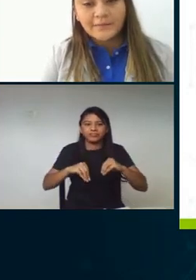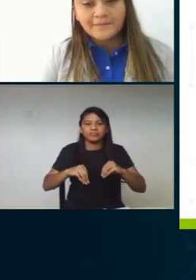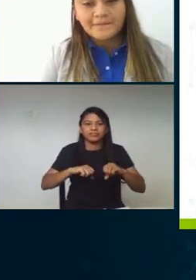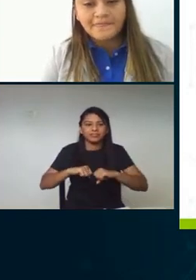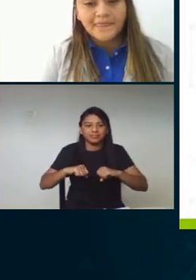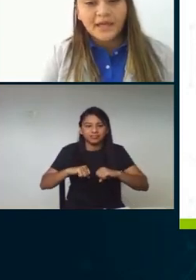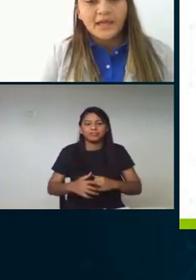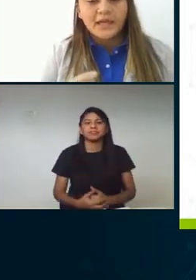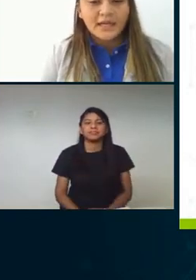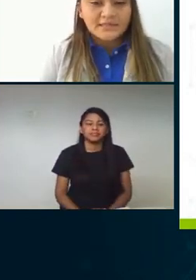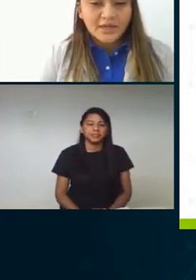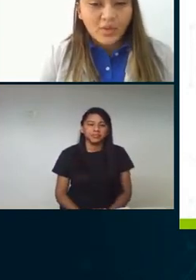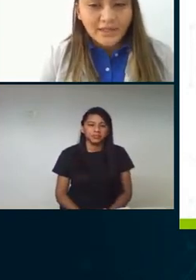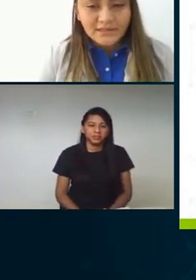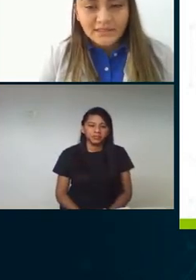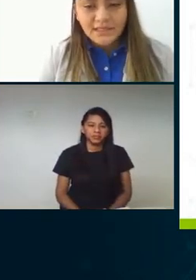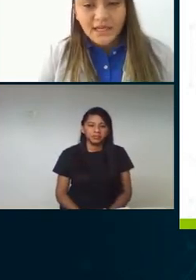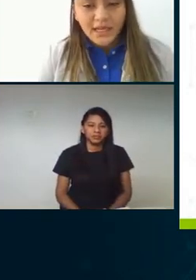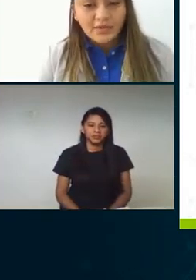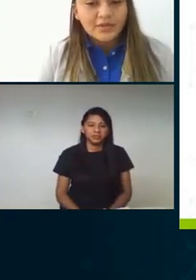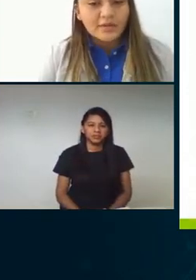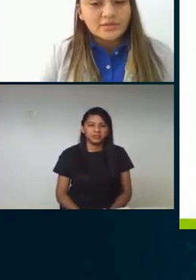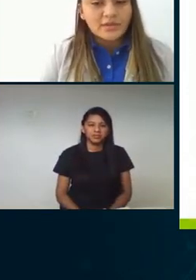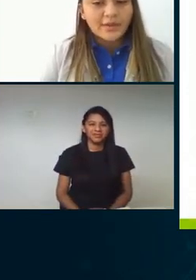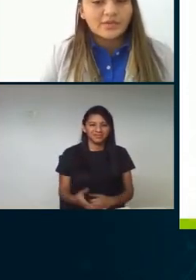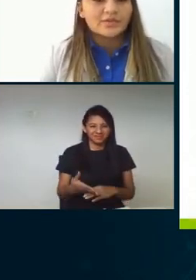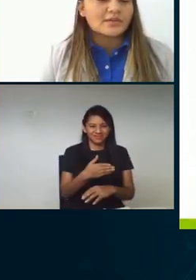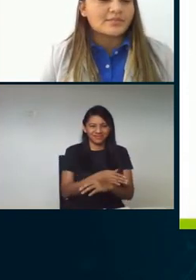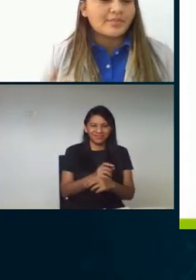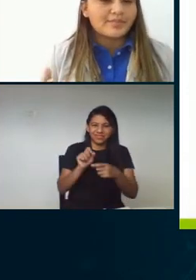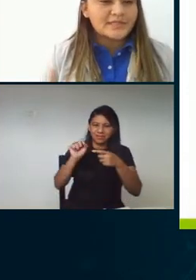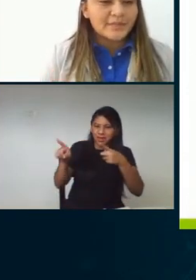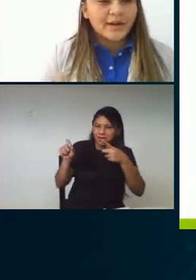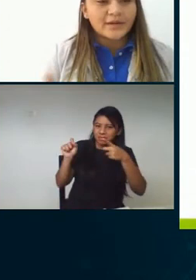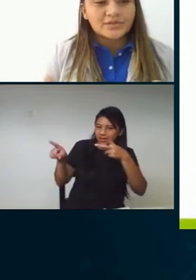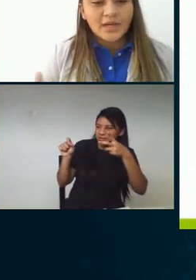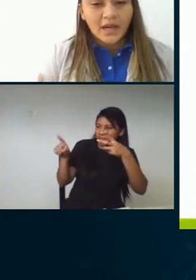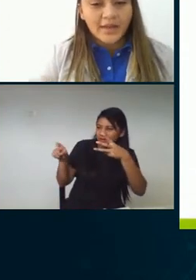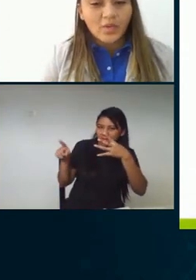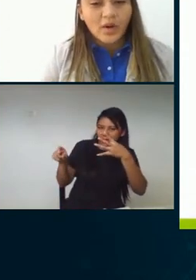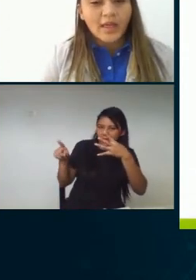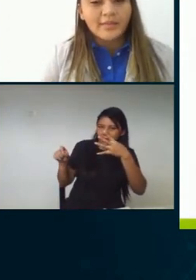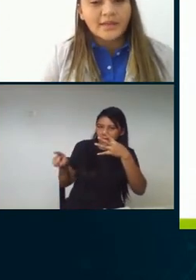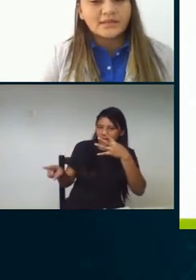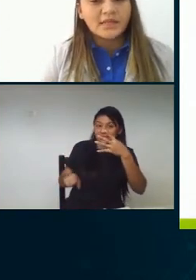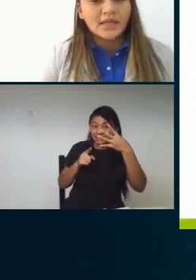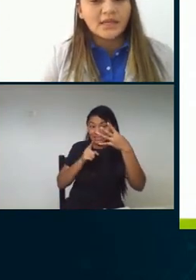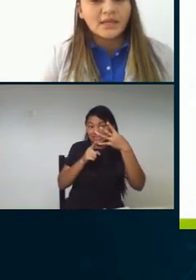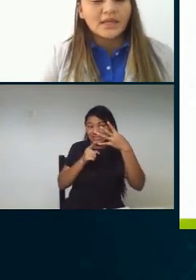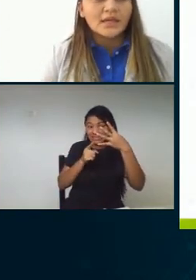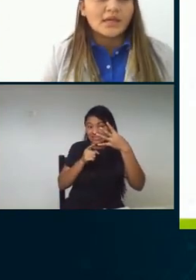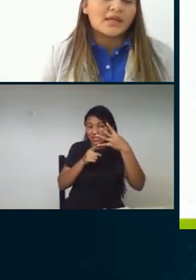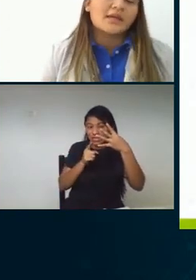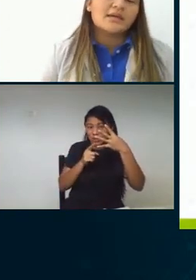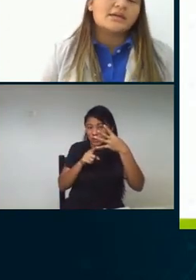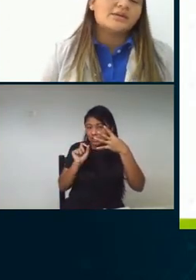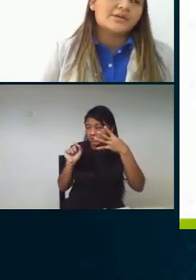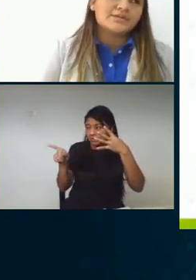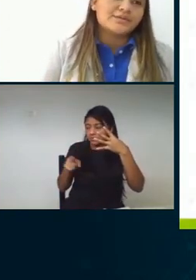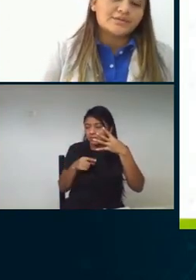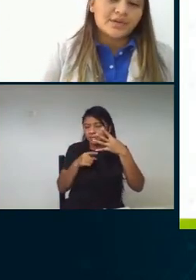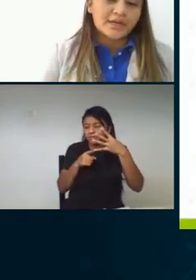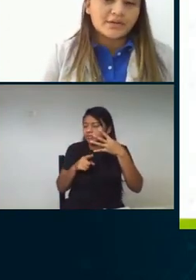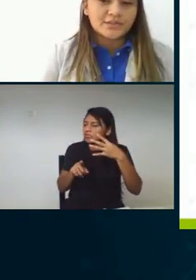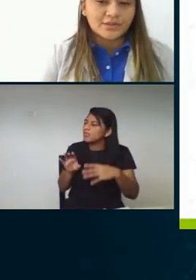Encontrábamos que en las encuestas encontrábamos una pregunta, ¿separa usted adecuadamente